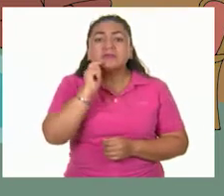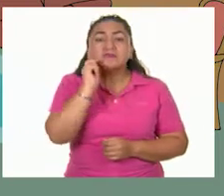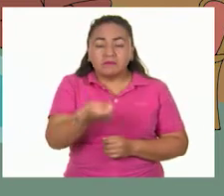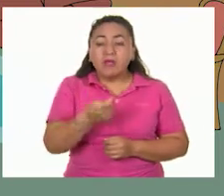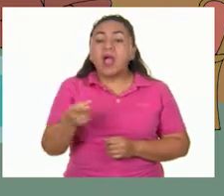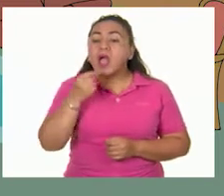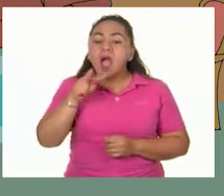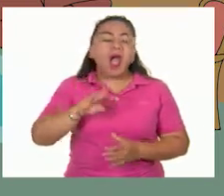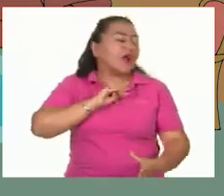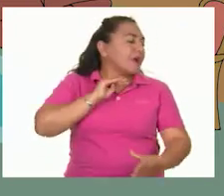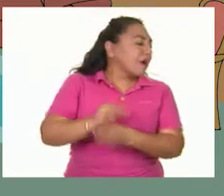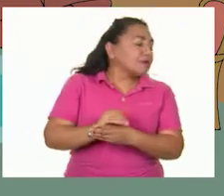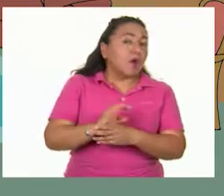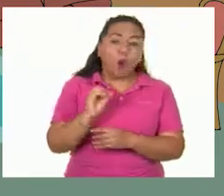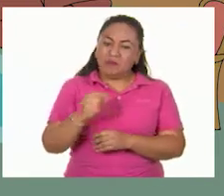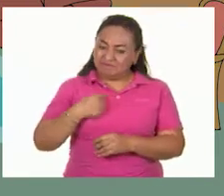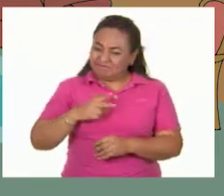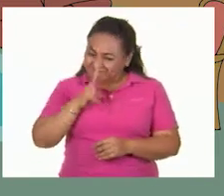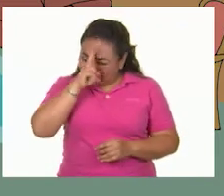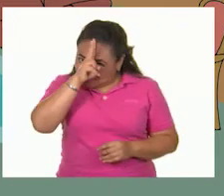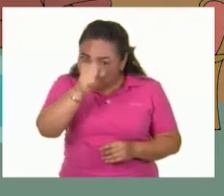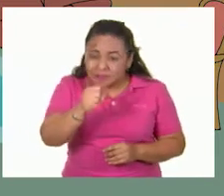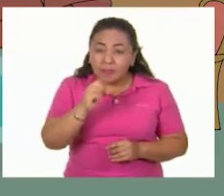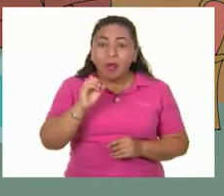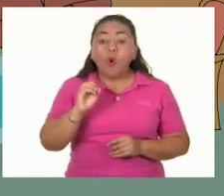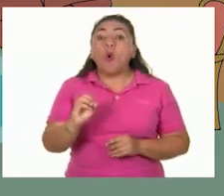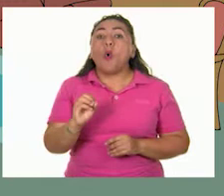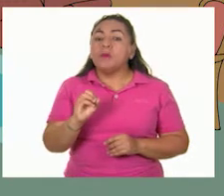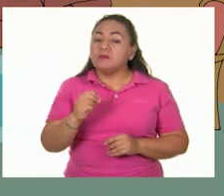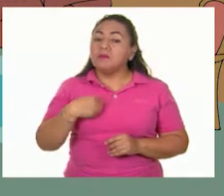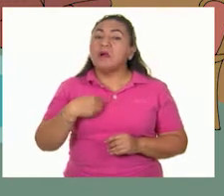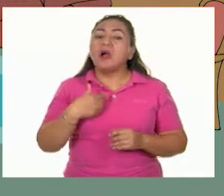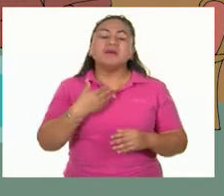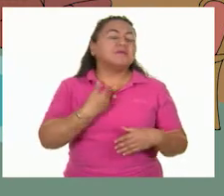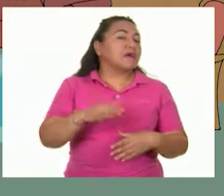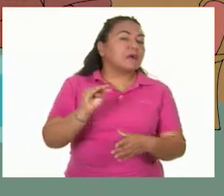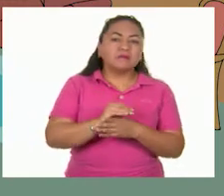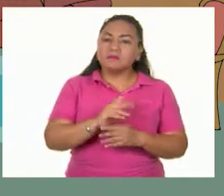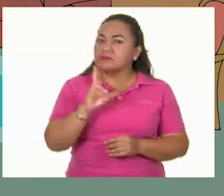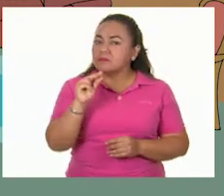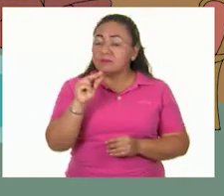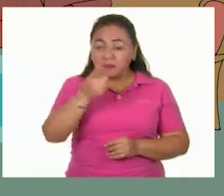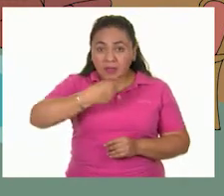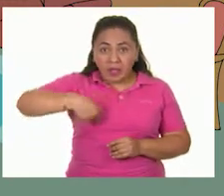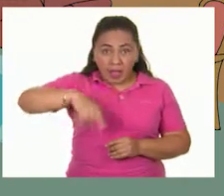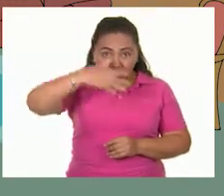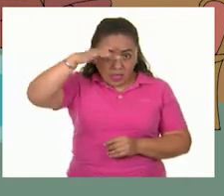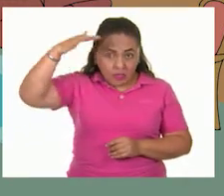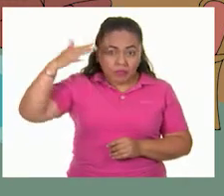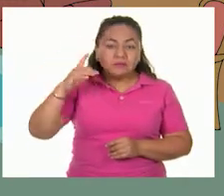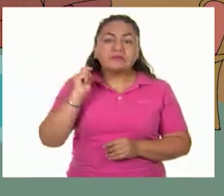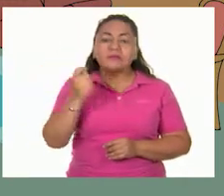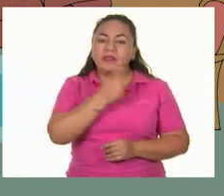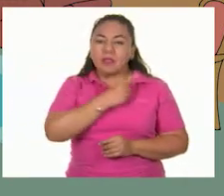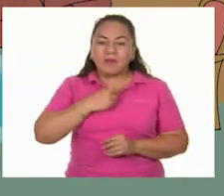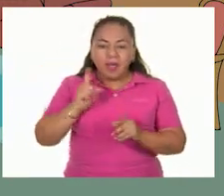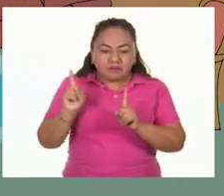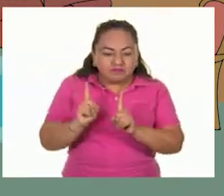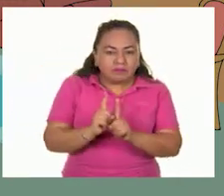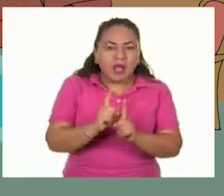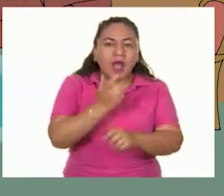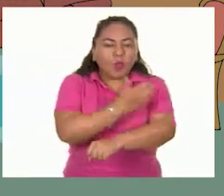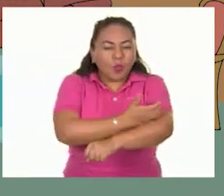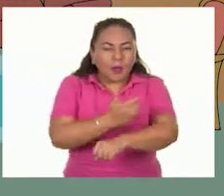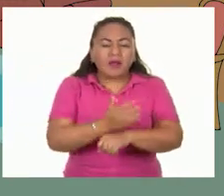la chamaca, o amenazarlos, o darles un tiempo fuera. Porque nosotros los adultos pues, necesitamos acompañarlos. Es